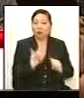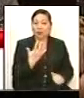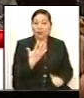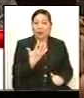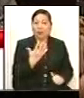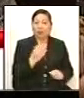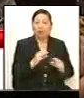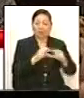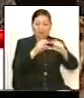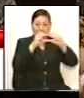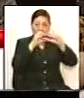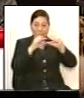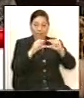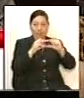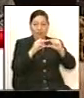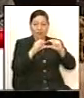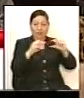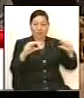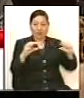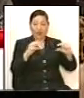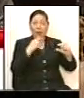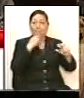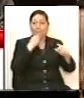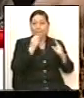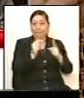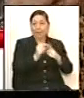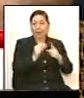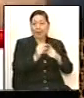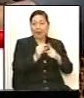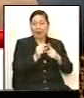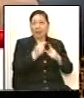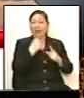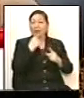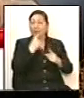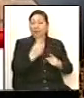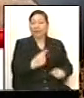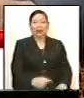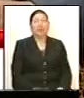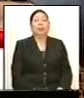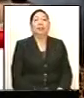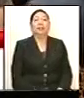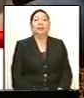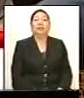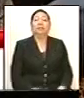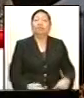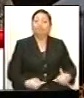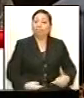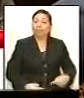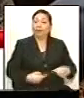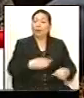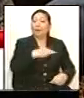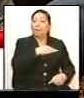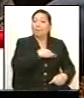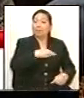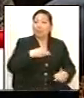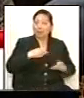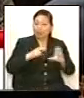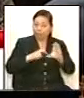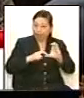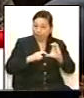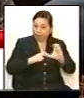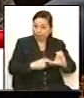un párrafo al final que contenga lo siguiente: es competencia del Ministerio de Transportes